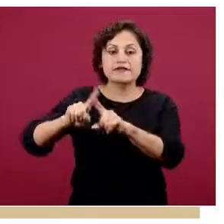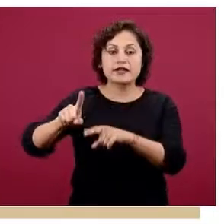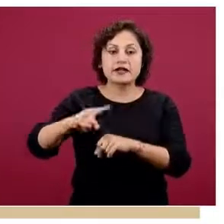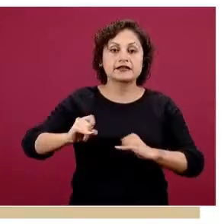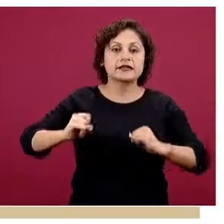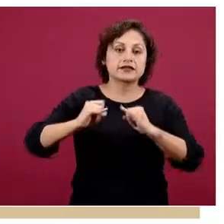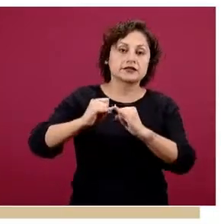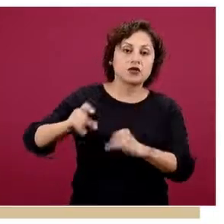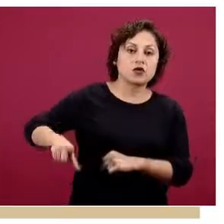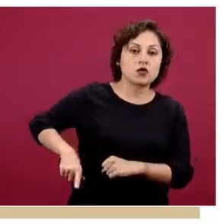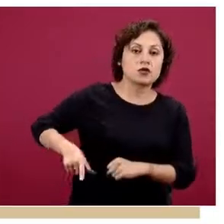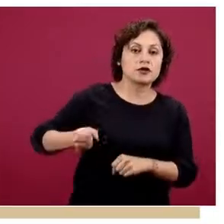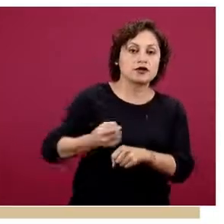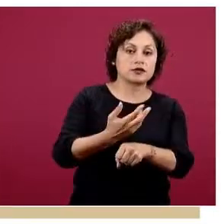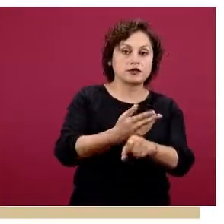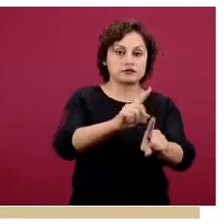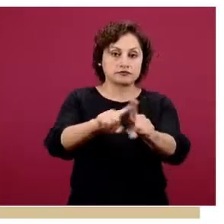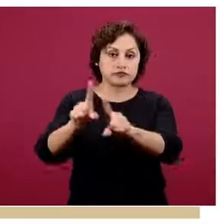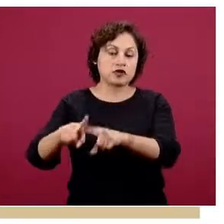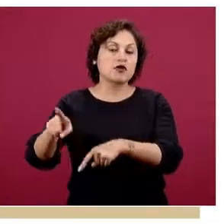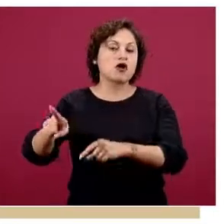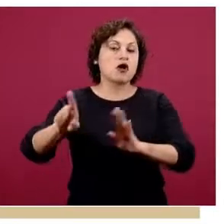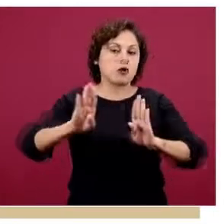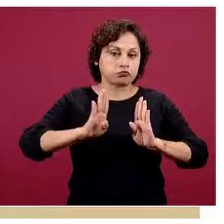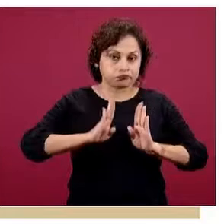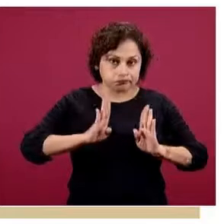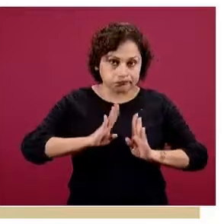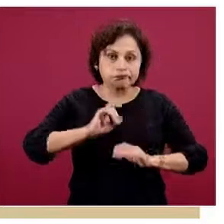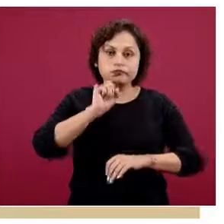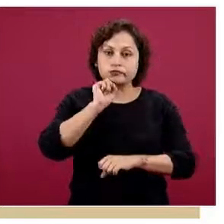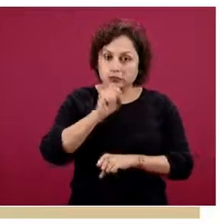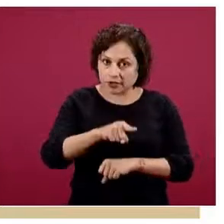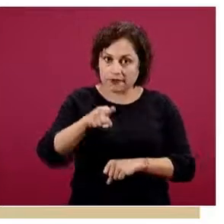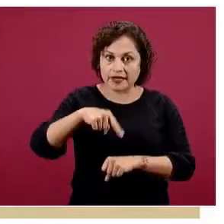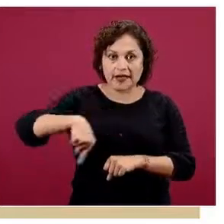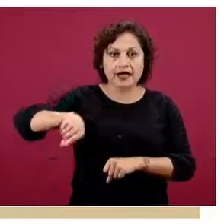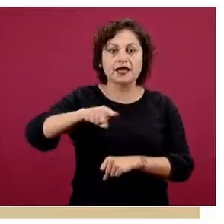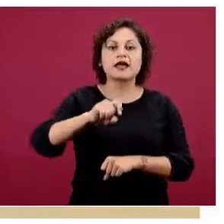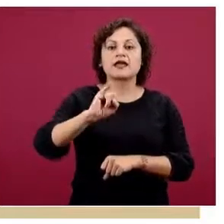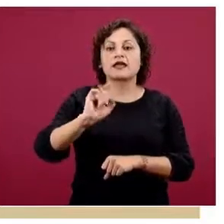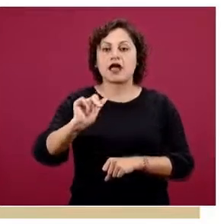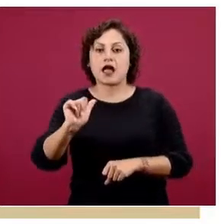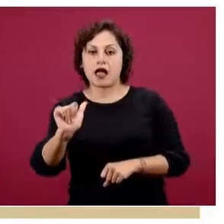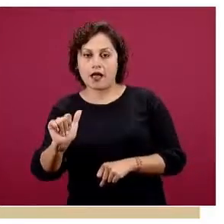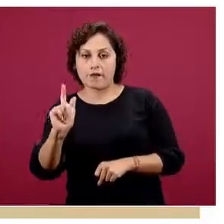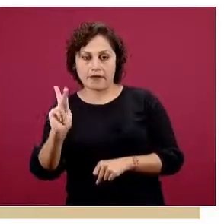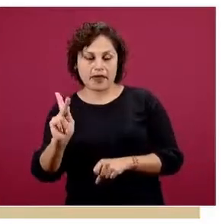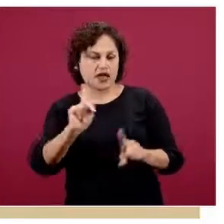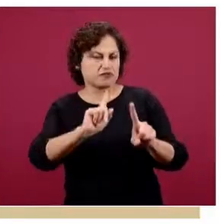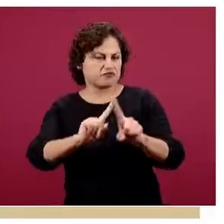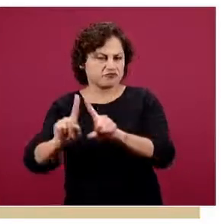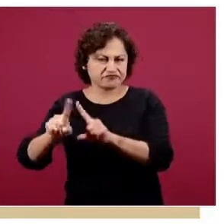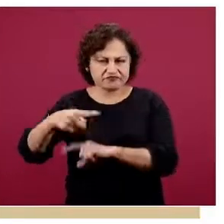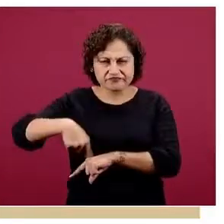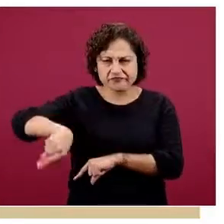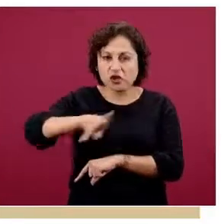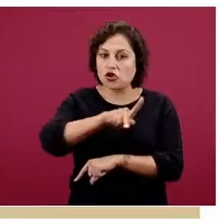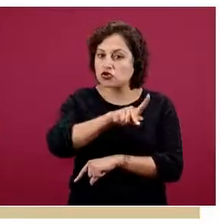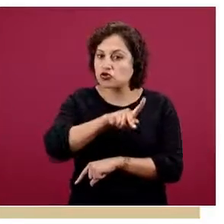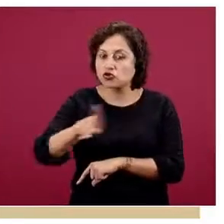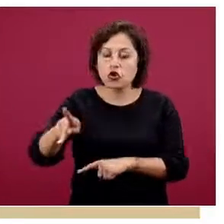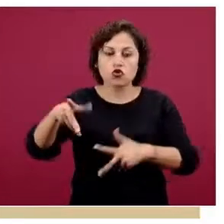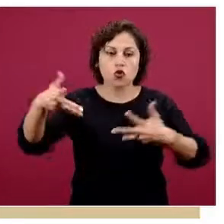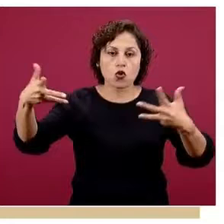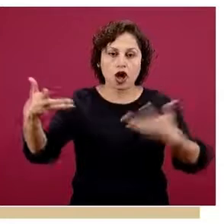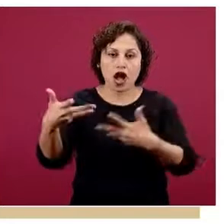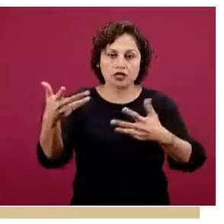dependencias, hasta las Fuerzas Armadas, la Protección Civil, etcétera, las IAPs, todos los